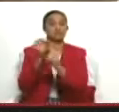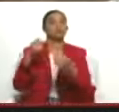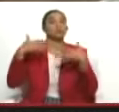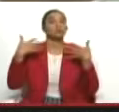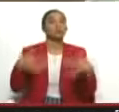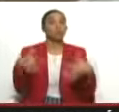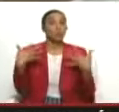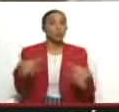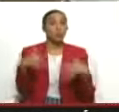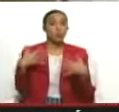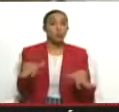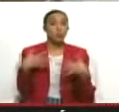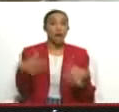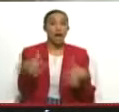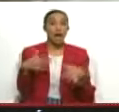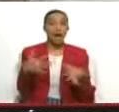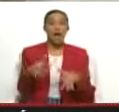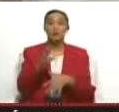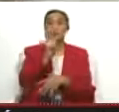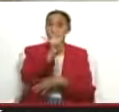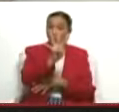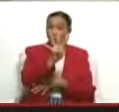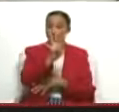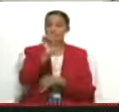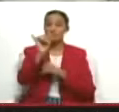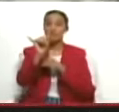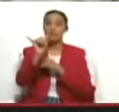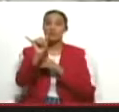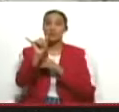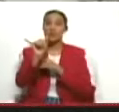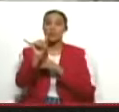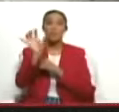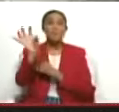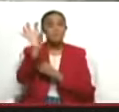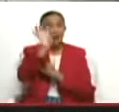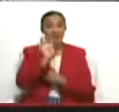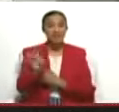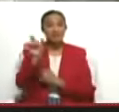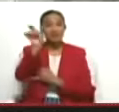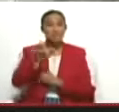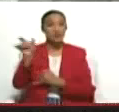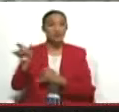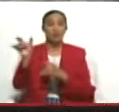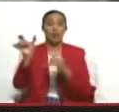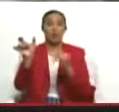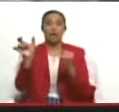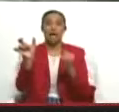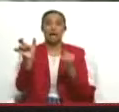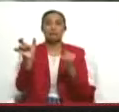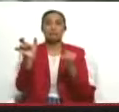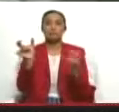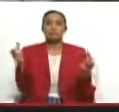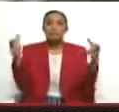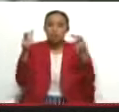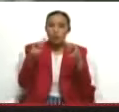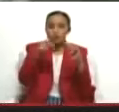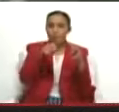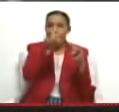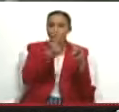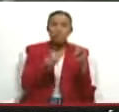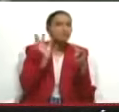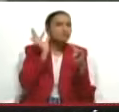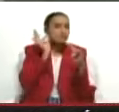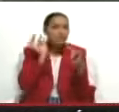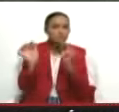cuatro interactuación directas de reuniones secretas en Venezuela y también ella